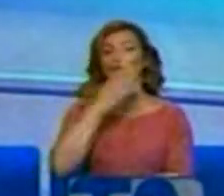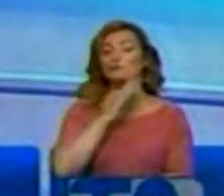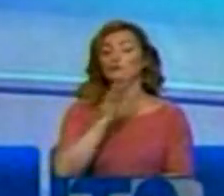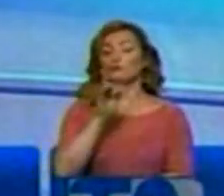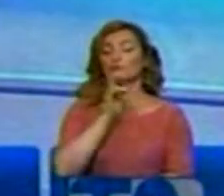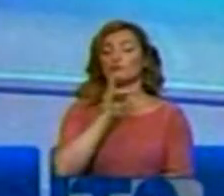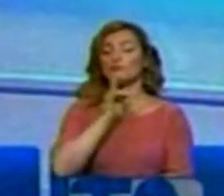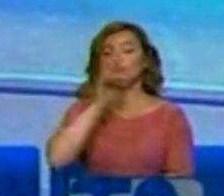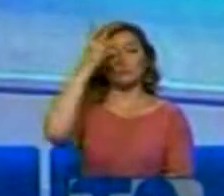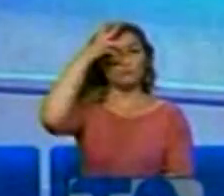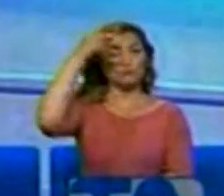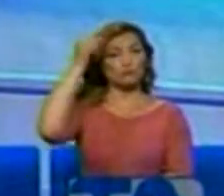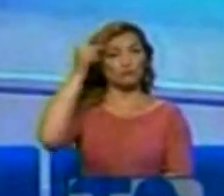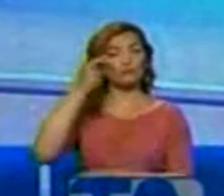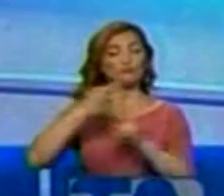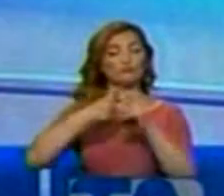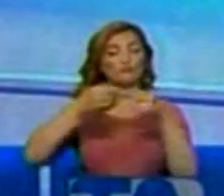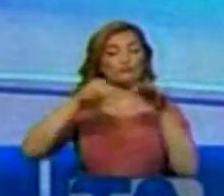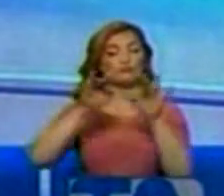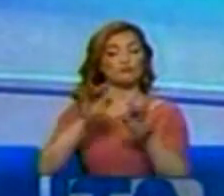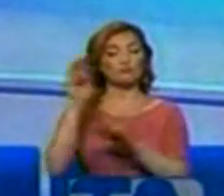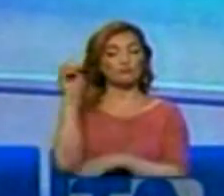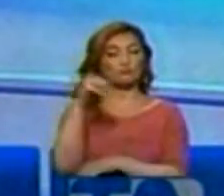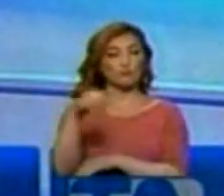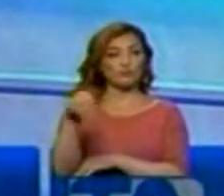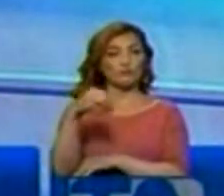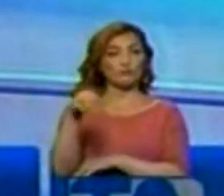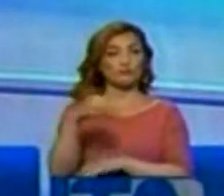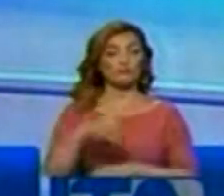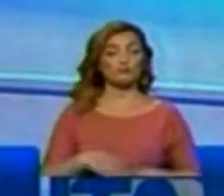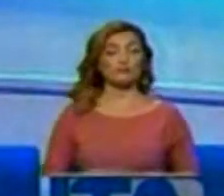este miércoles. Así lo anunció el ministro de Defensa.